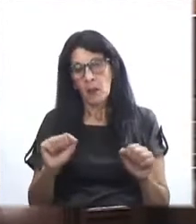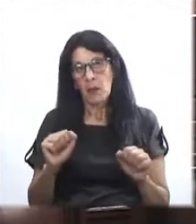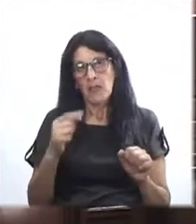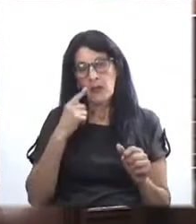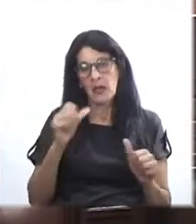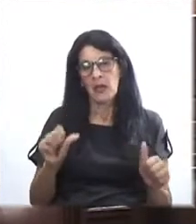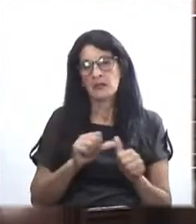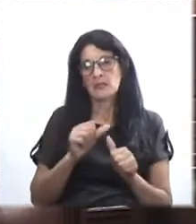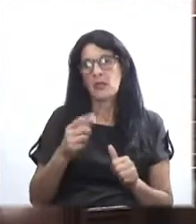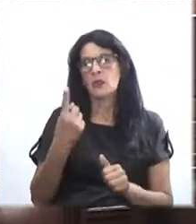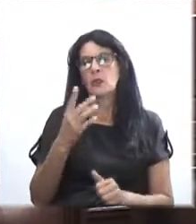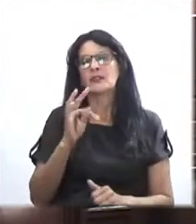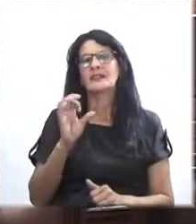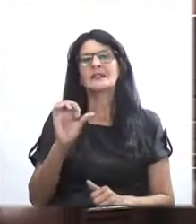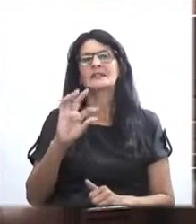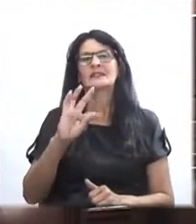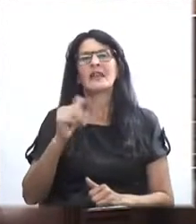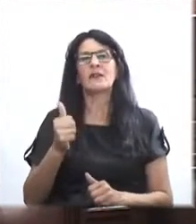un testaferro.